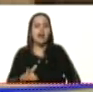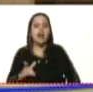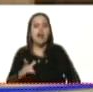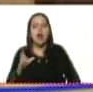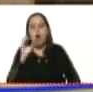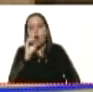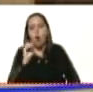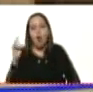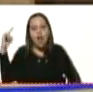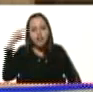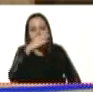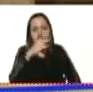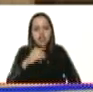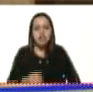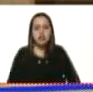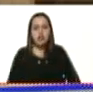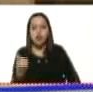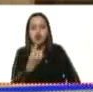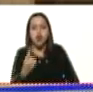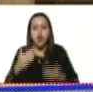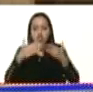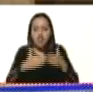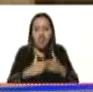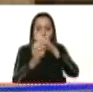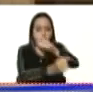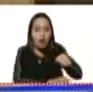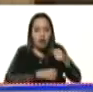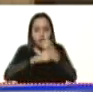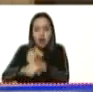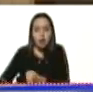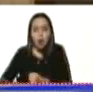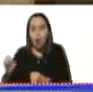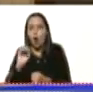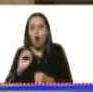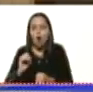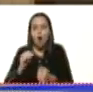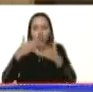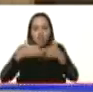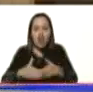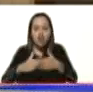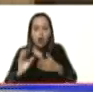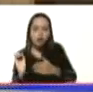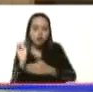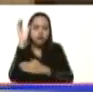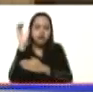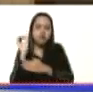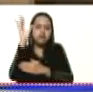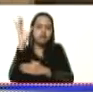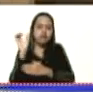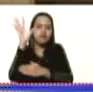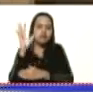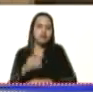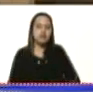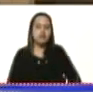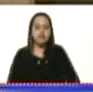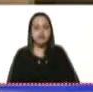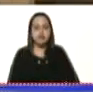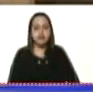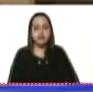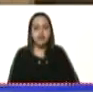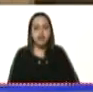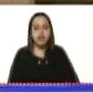existían barcos a remo o a vapor, y cualquier viaje, por ejemplo, del